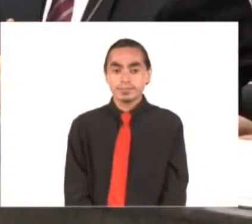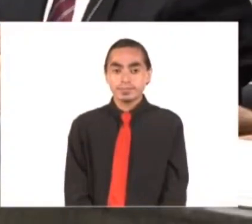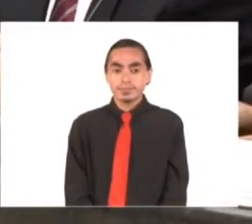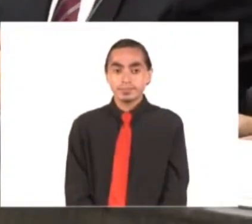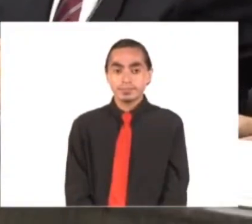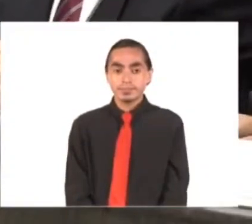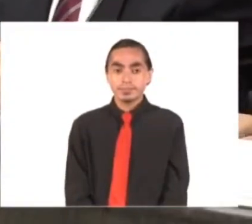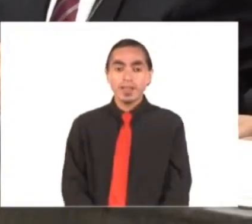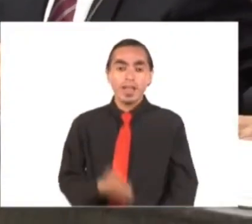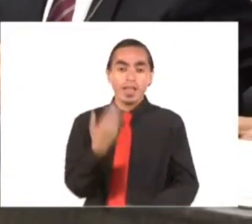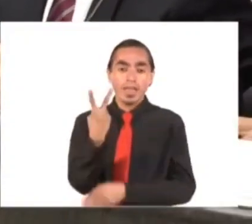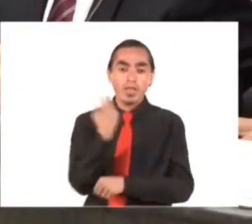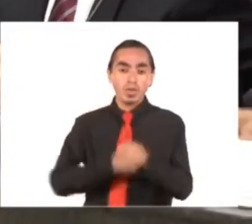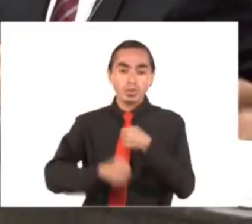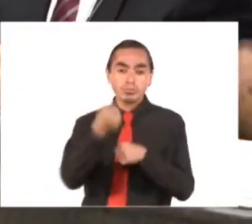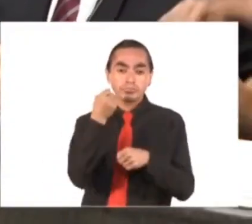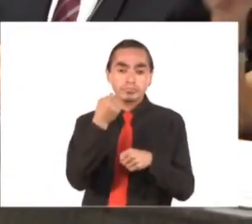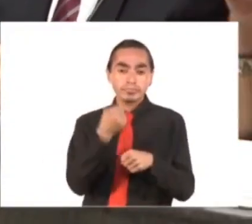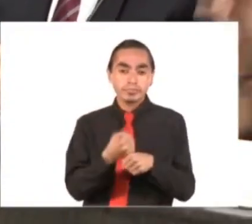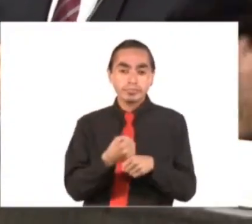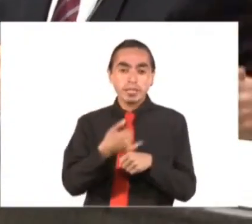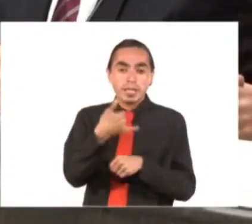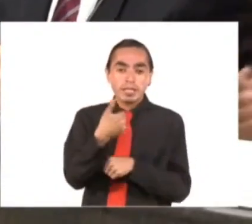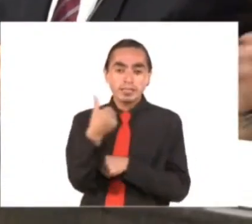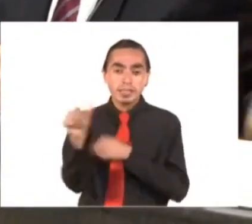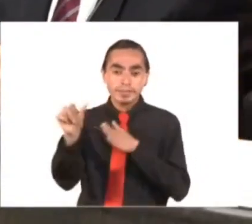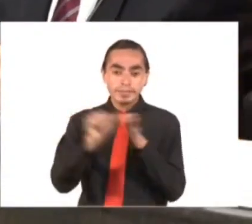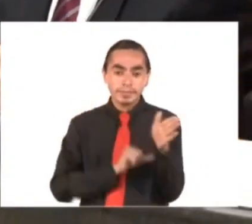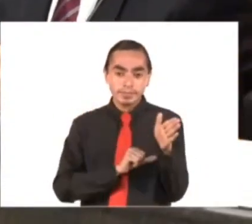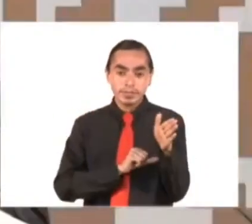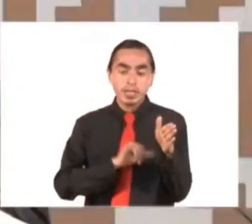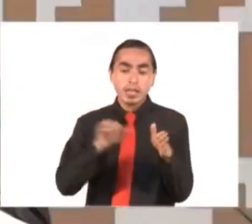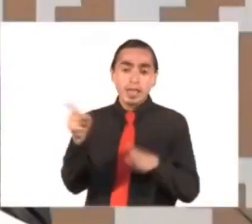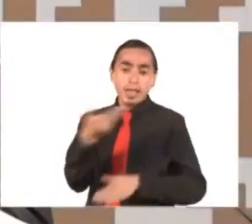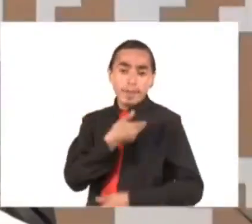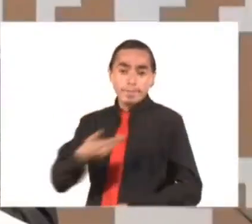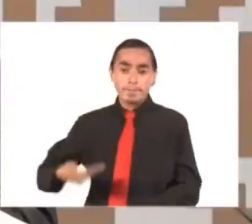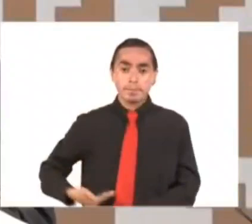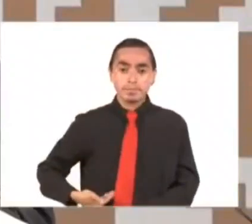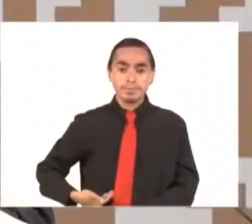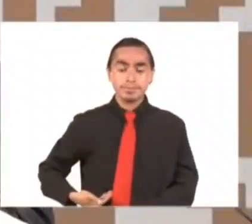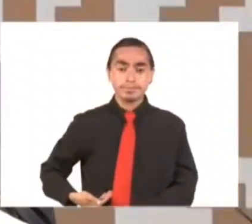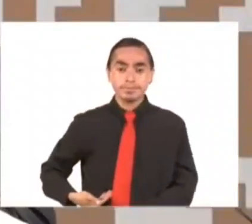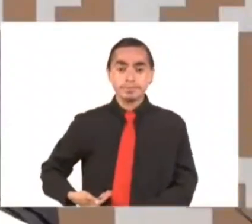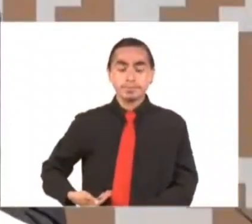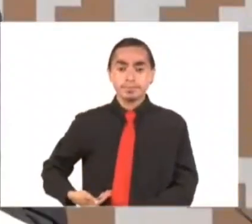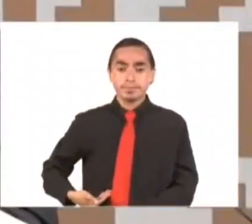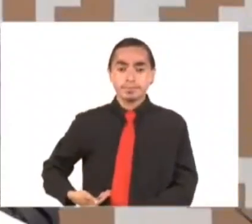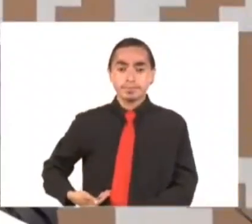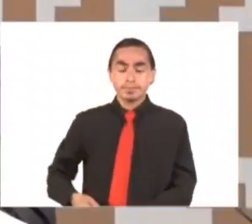Fue hace 2 años y 6 meses prácticamente que el señor presidente, después de